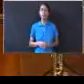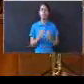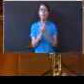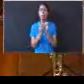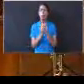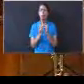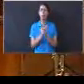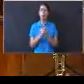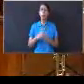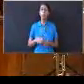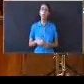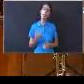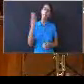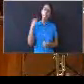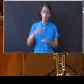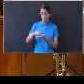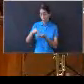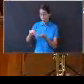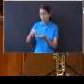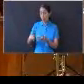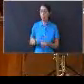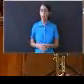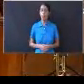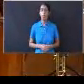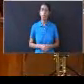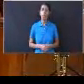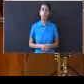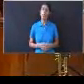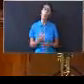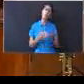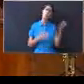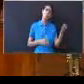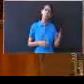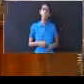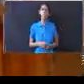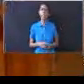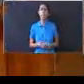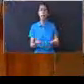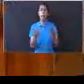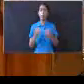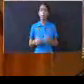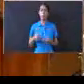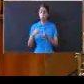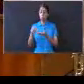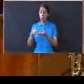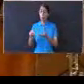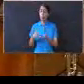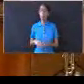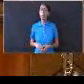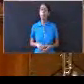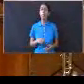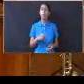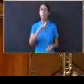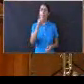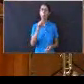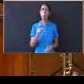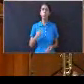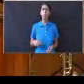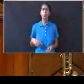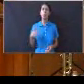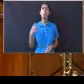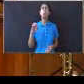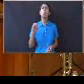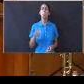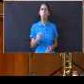estaba en masacre. Entonces entró y fue a pedir su fecha de examen, a pagarlo lo que tiene que pagar y su fecha de examen. Y le dijeron, ¿para quién es? Para mí.